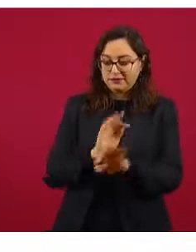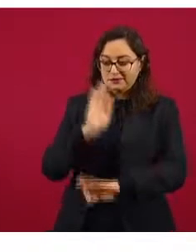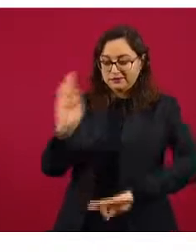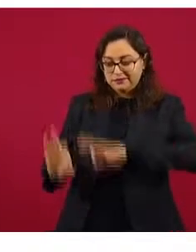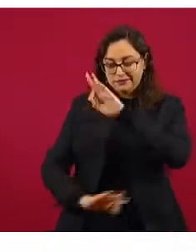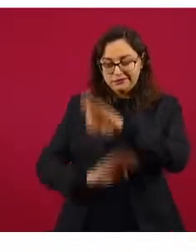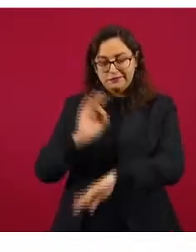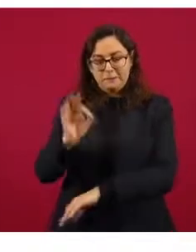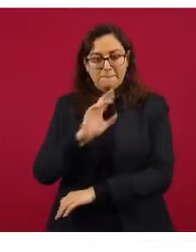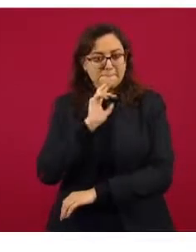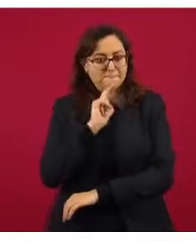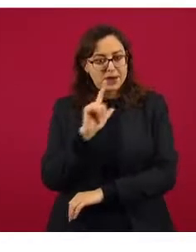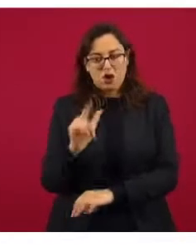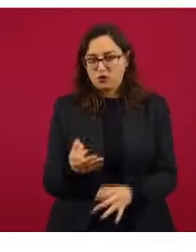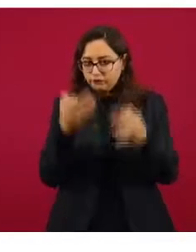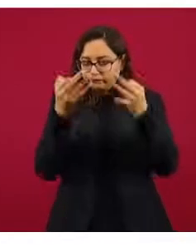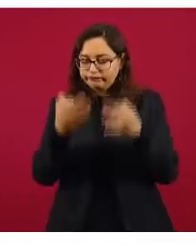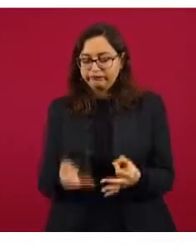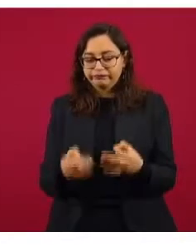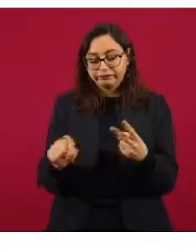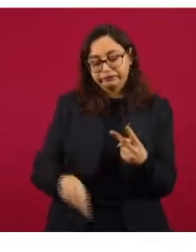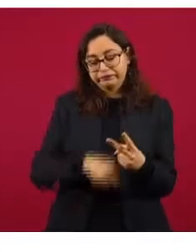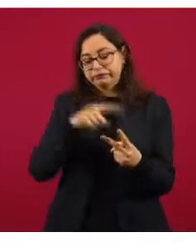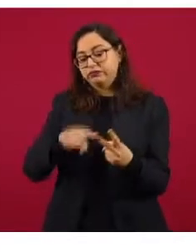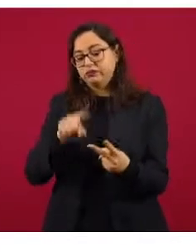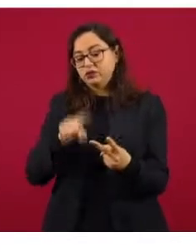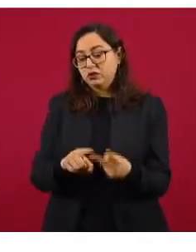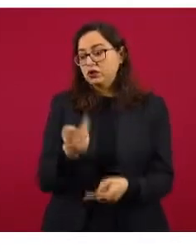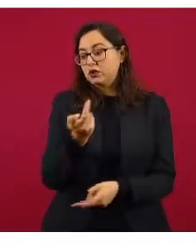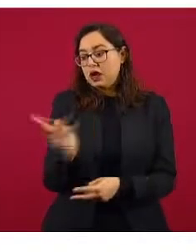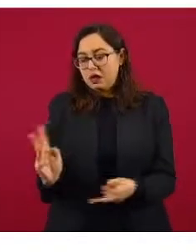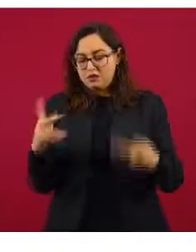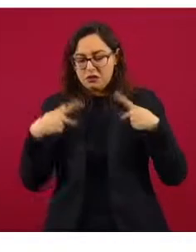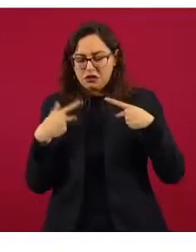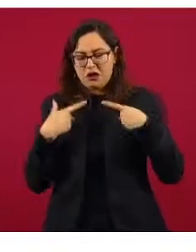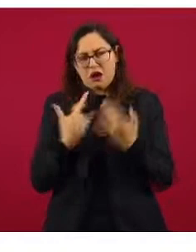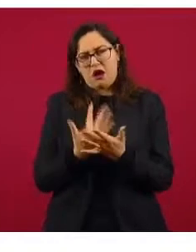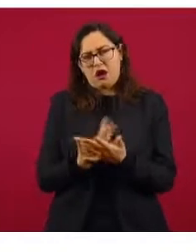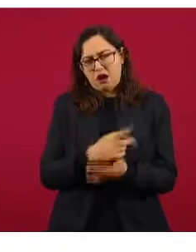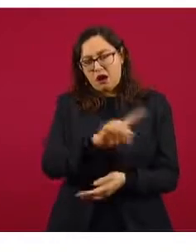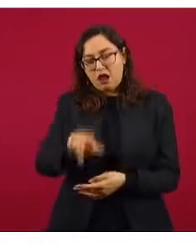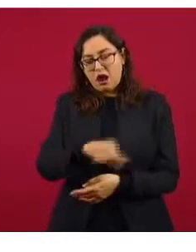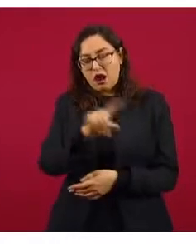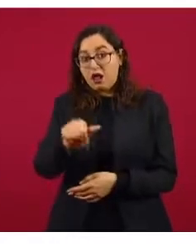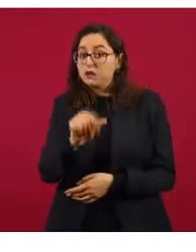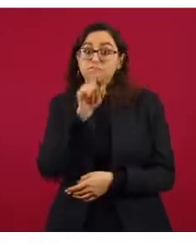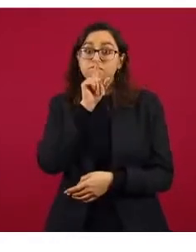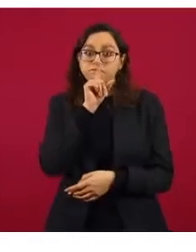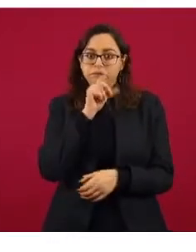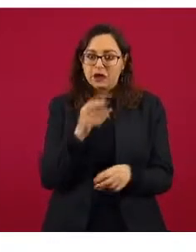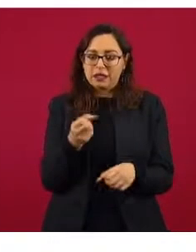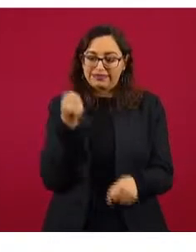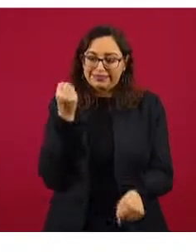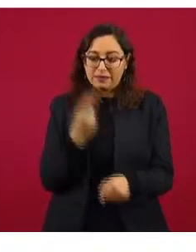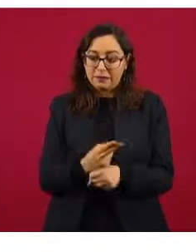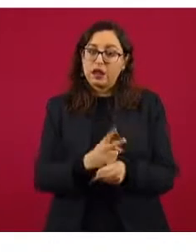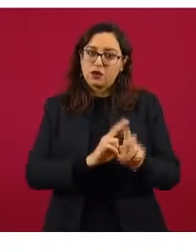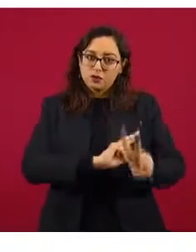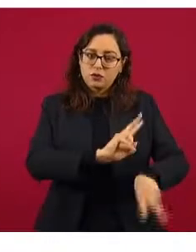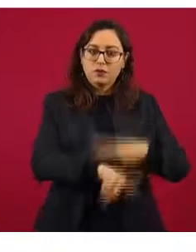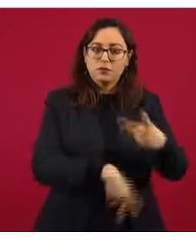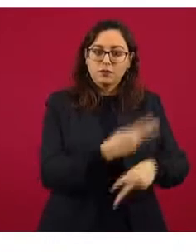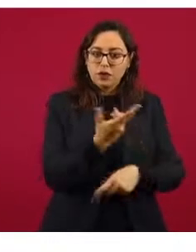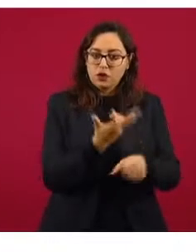eficiente, y también que las personas acuden más tempranamente a atención, a valoración y a